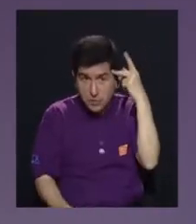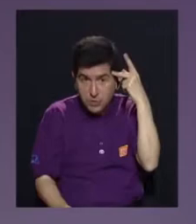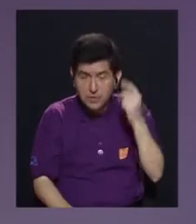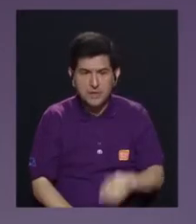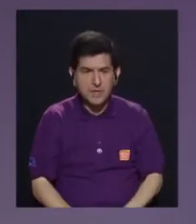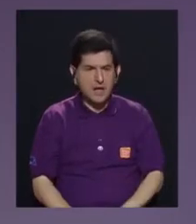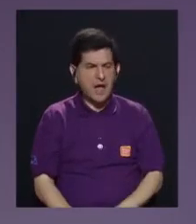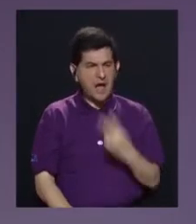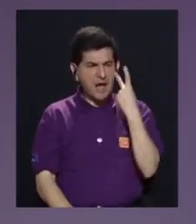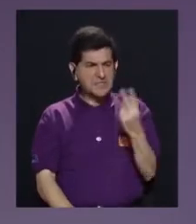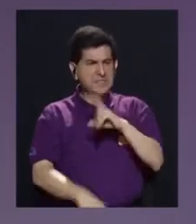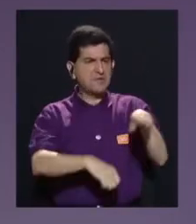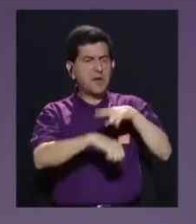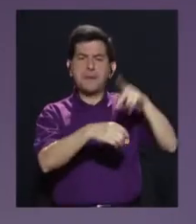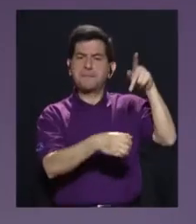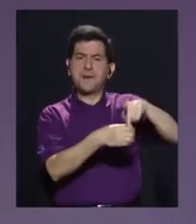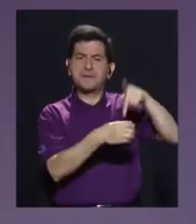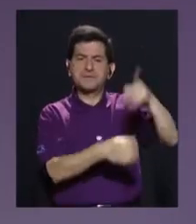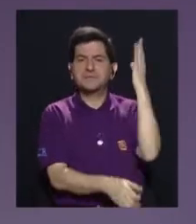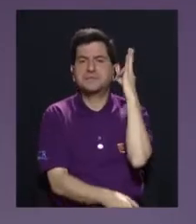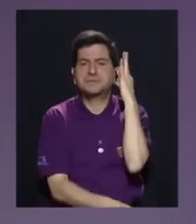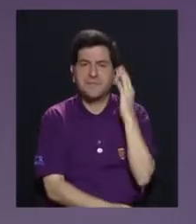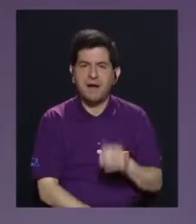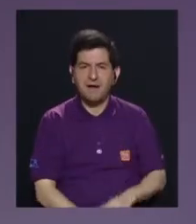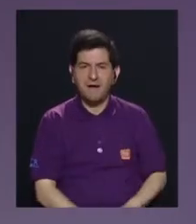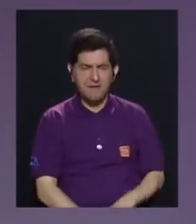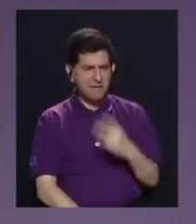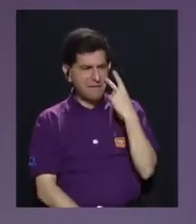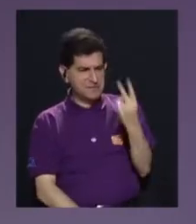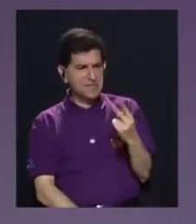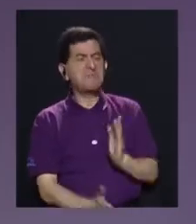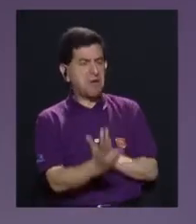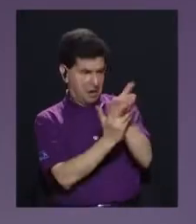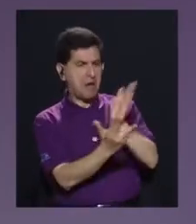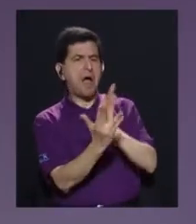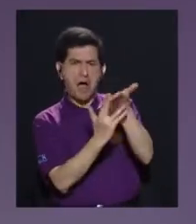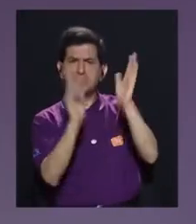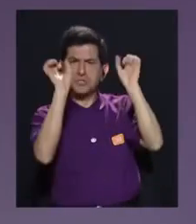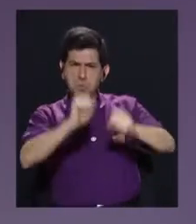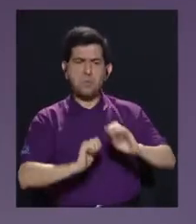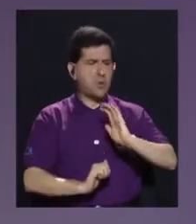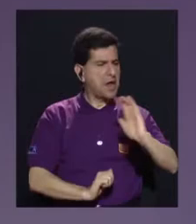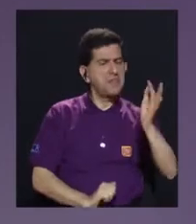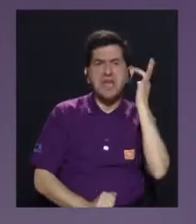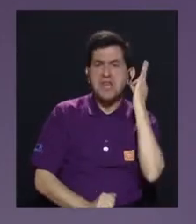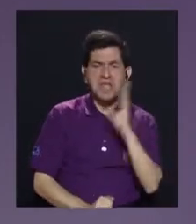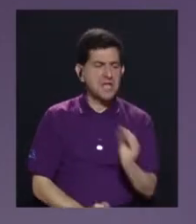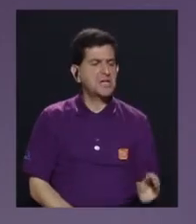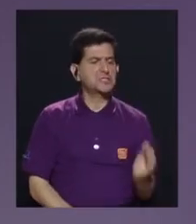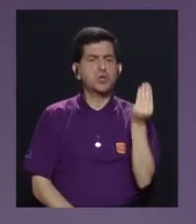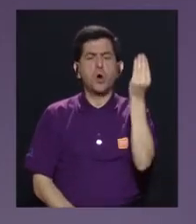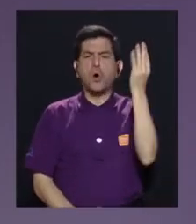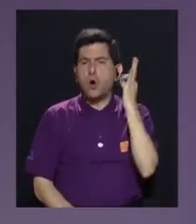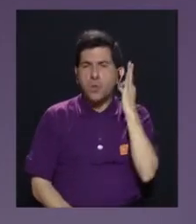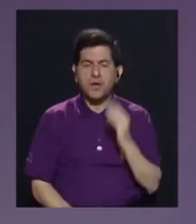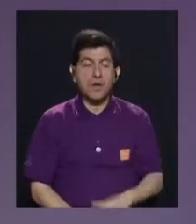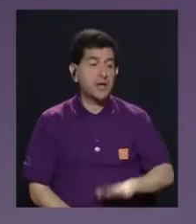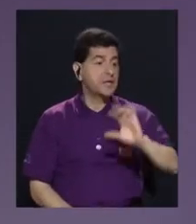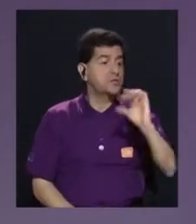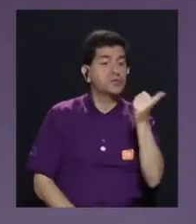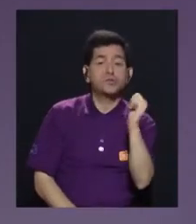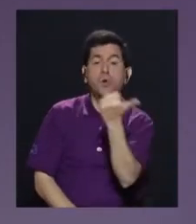normaliza la participación de las mujeres se mira como algo accesible para las niñas y para las jóvenes para las otras